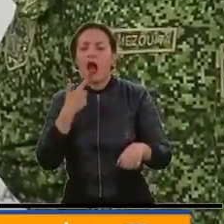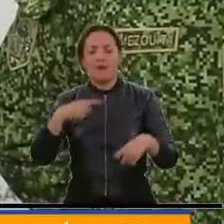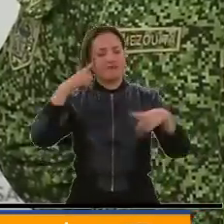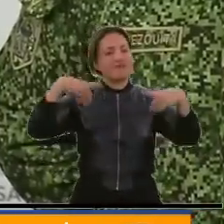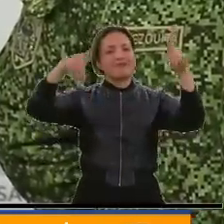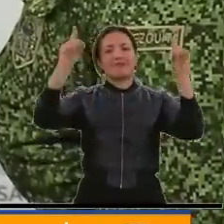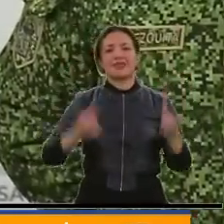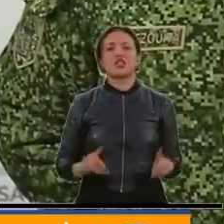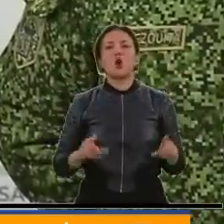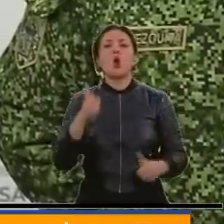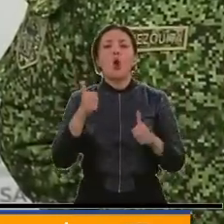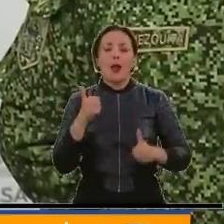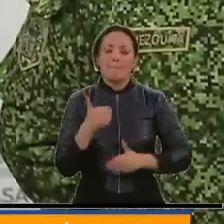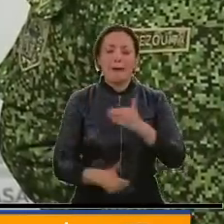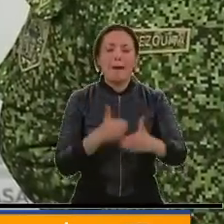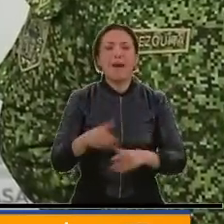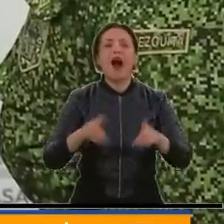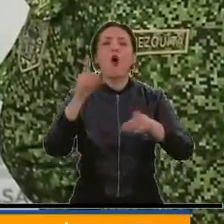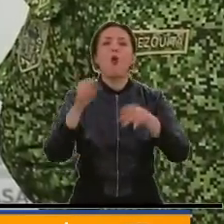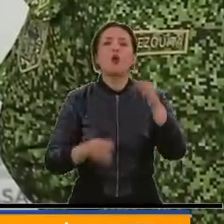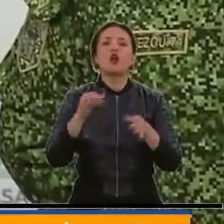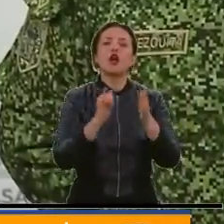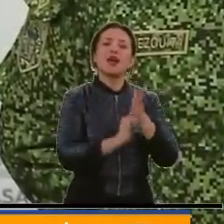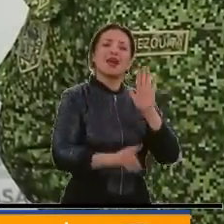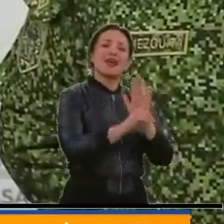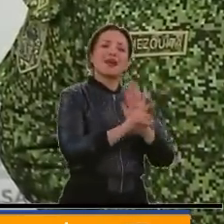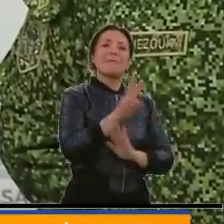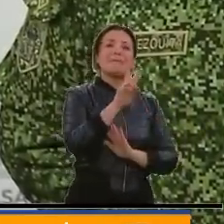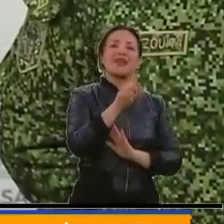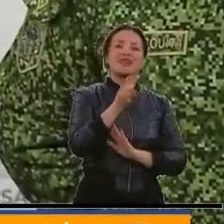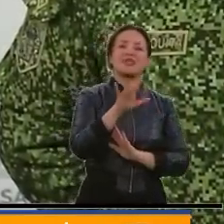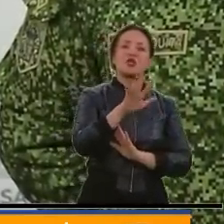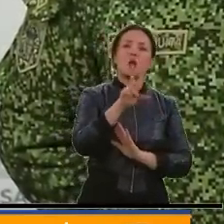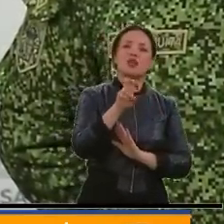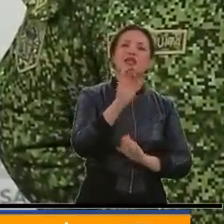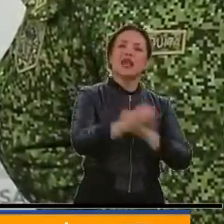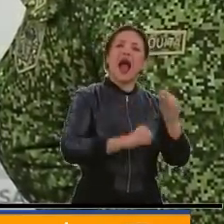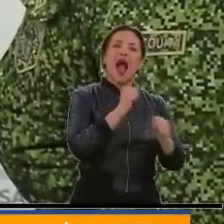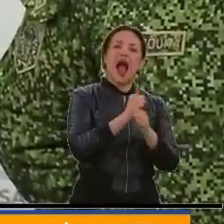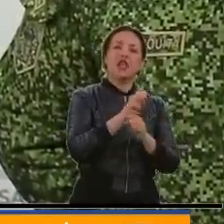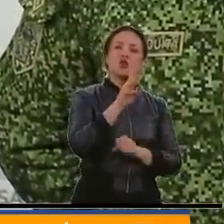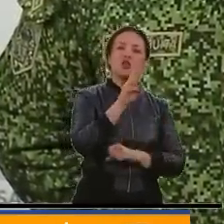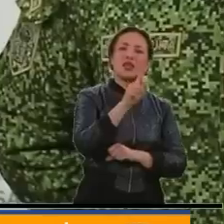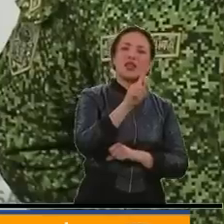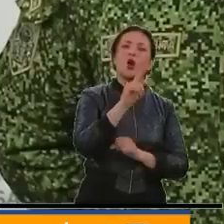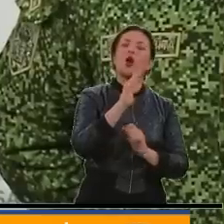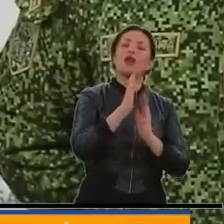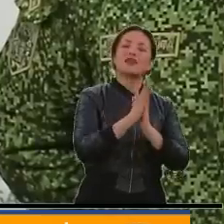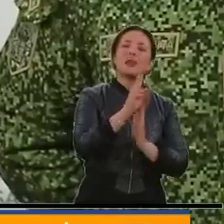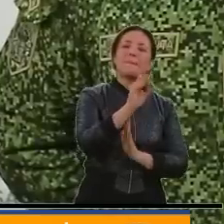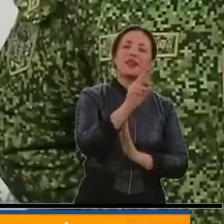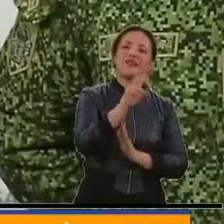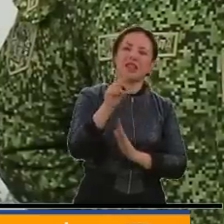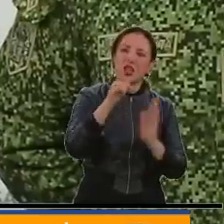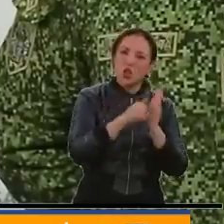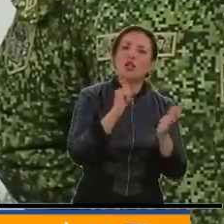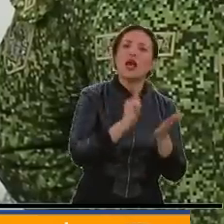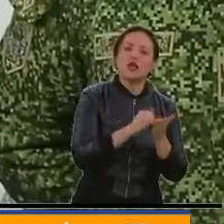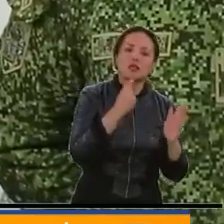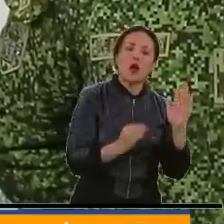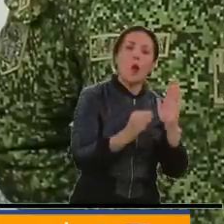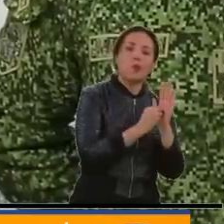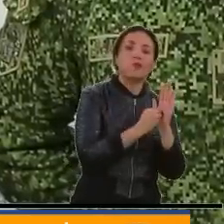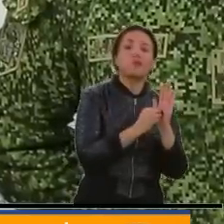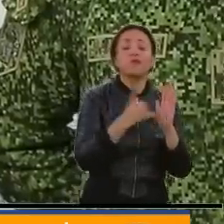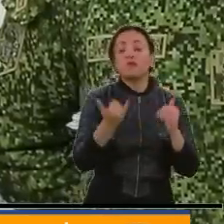los efectos jurídicos del decreto 2657 del 31 de diciembre del 2022 y en el